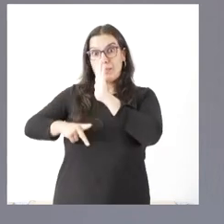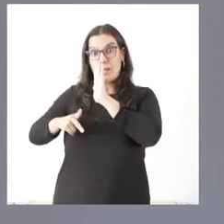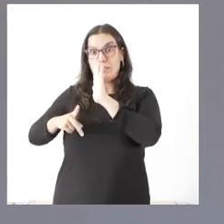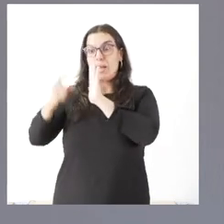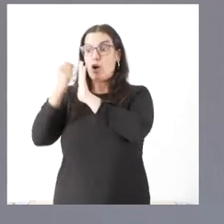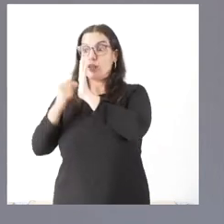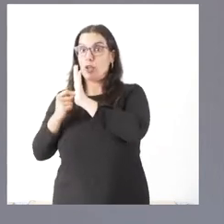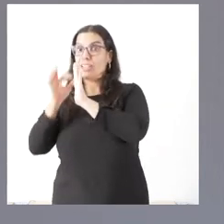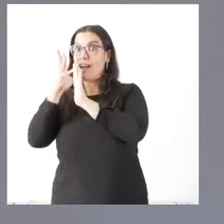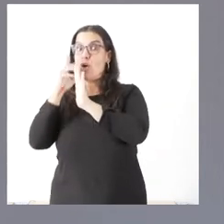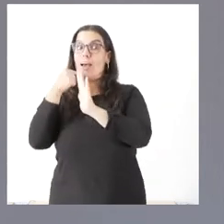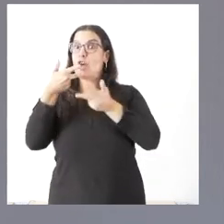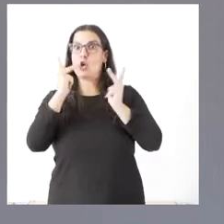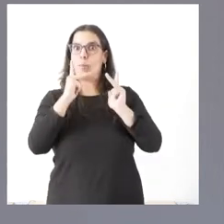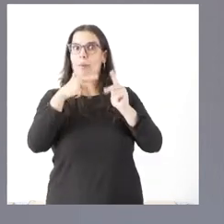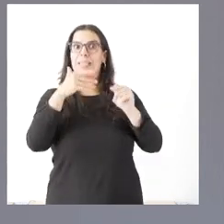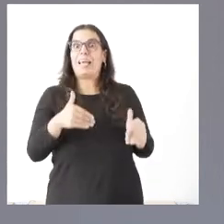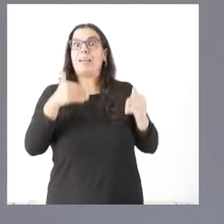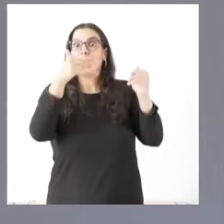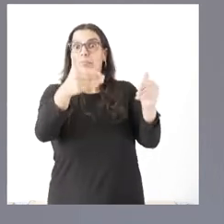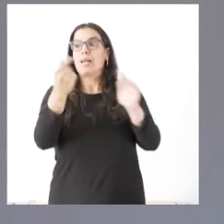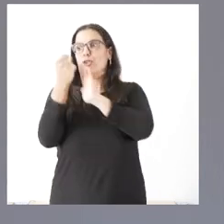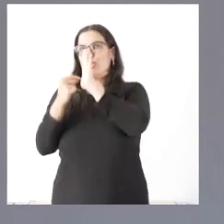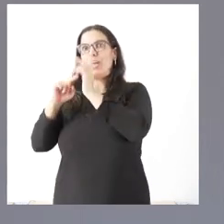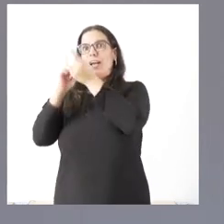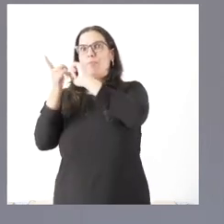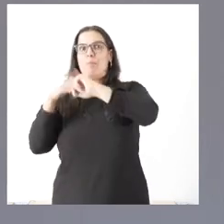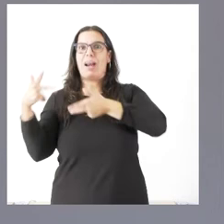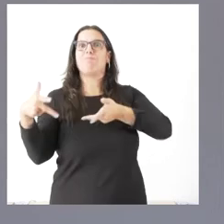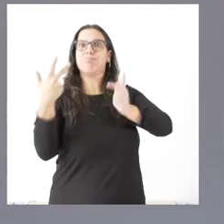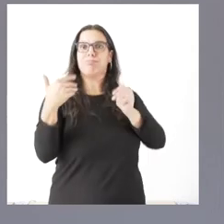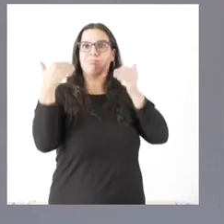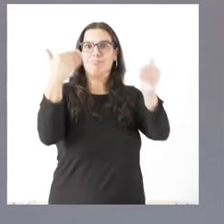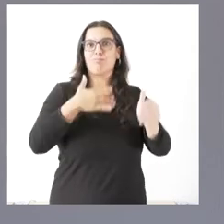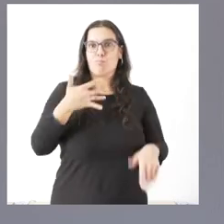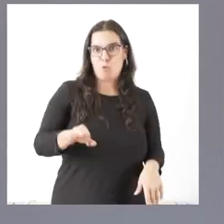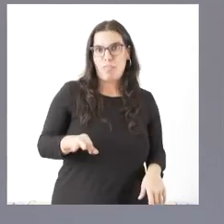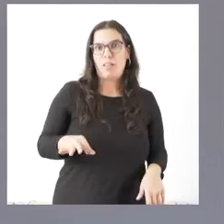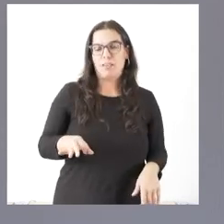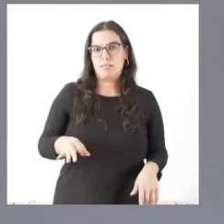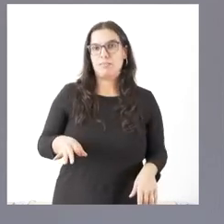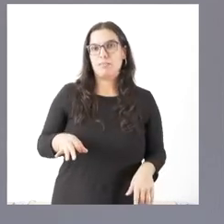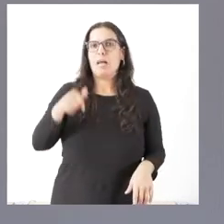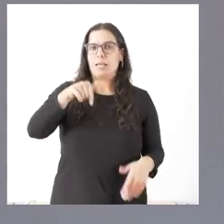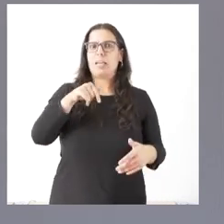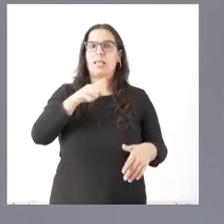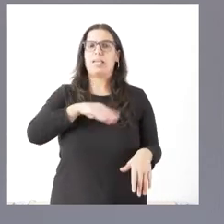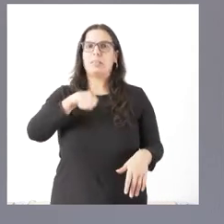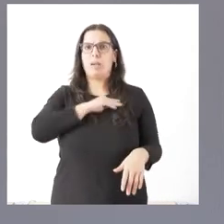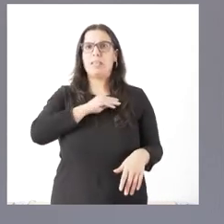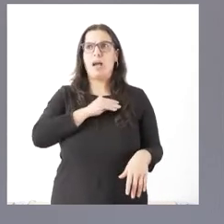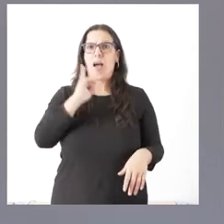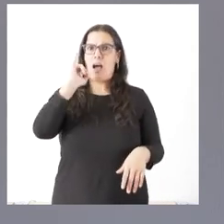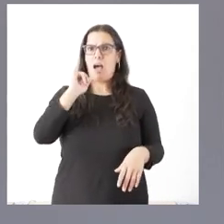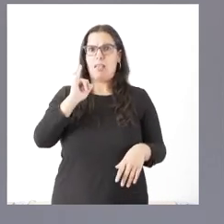posible la prórroga de la vida útil de las centrales actualmente funcionando, que son bastantes todavía en España, que proveen mucha energía, y